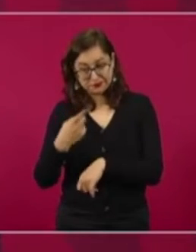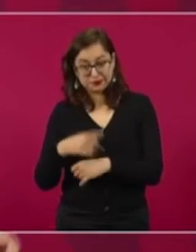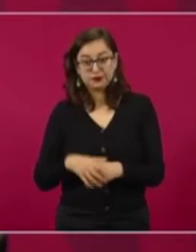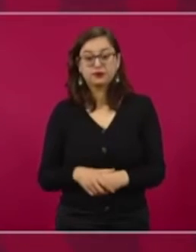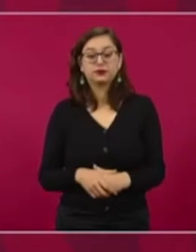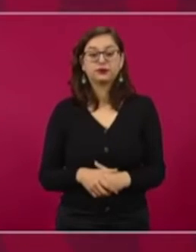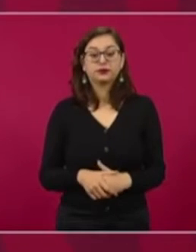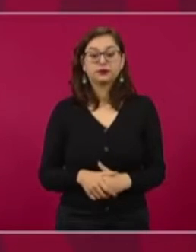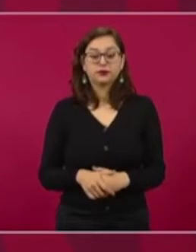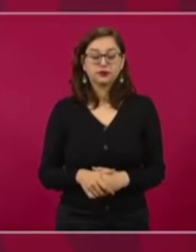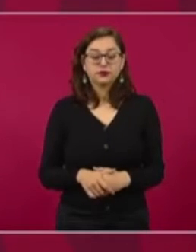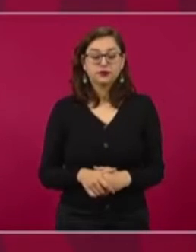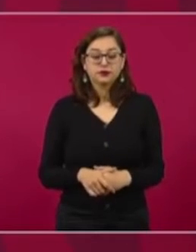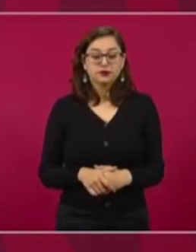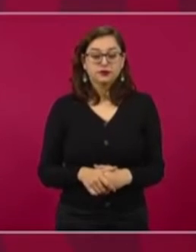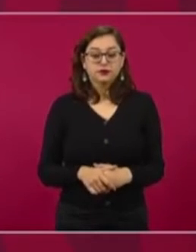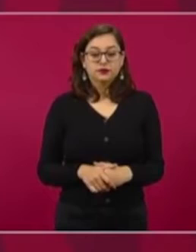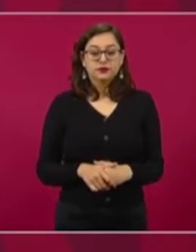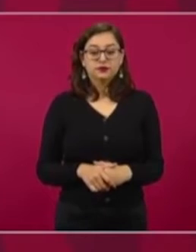¿Cómo funciona